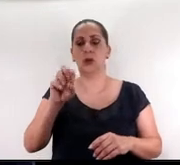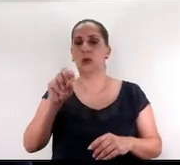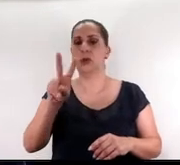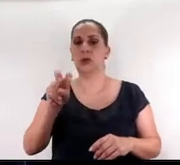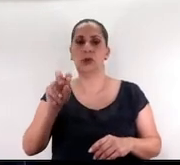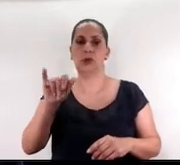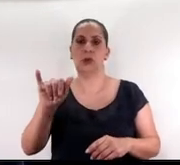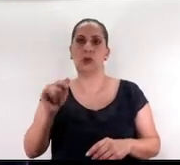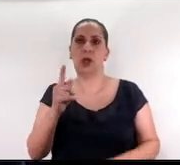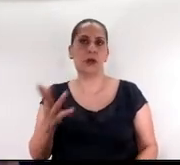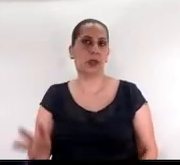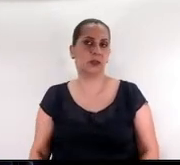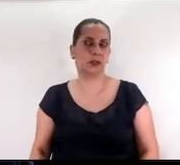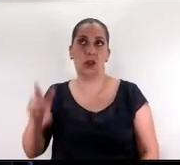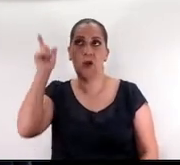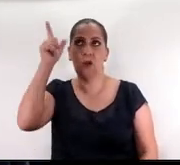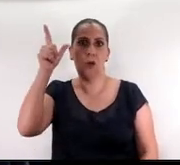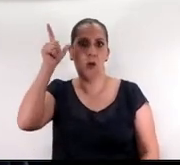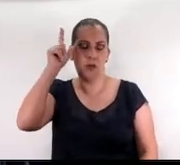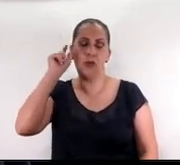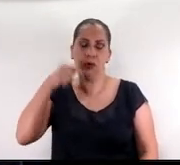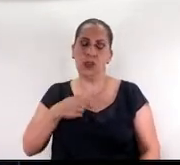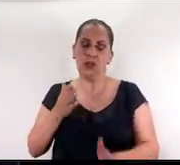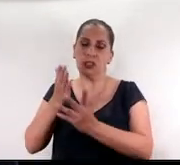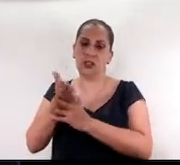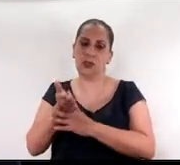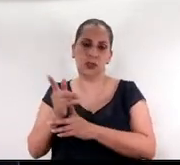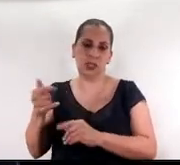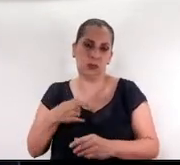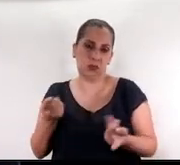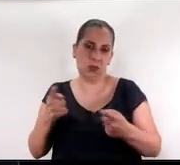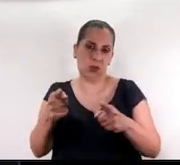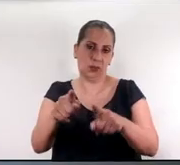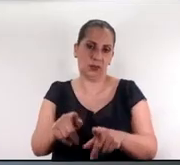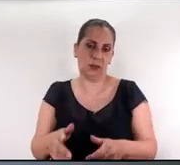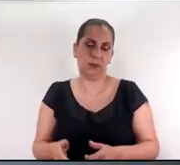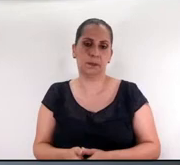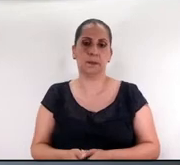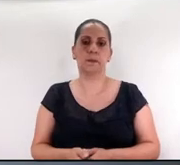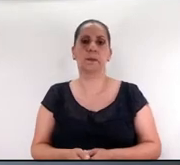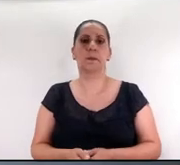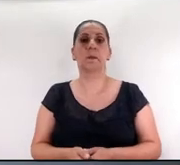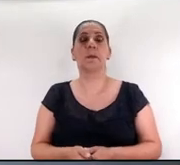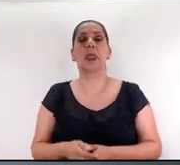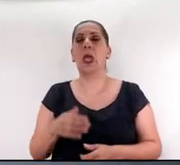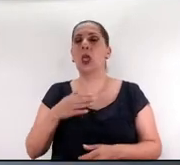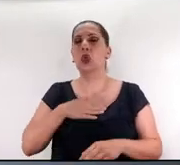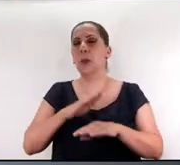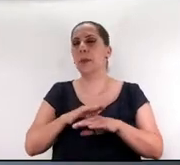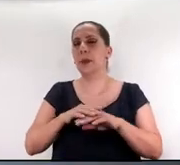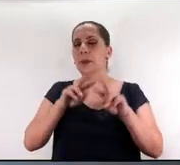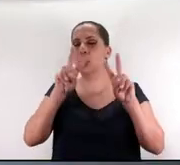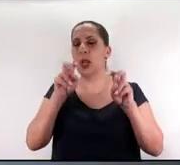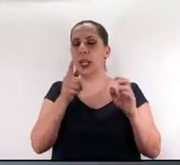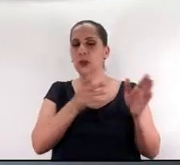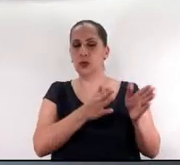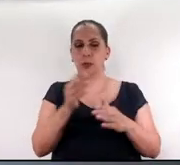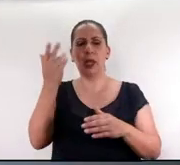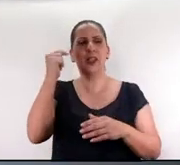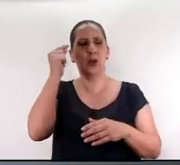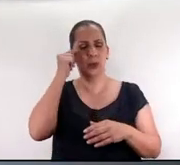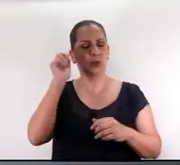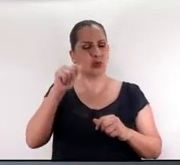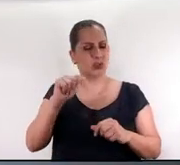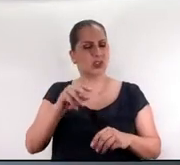intervención es obvia después de lo que ha pasado. Me permito leer textualmente unas líneas de su plan de gobierno. Sí, así es.